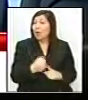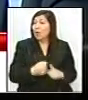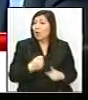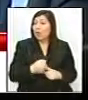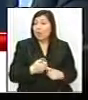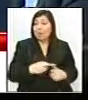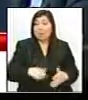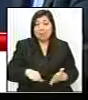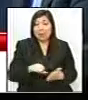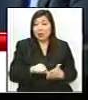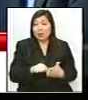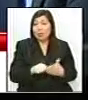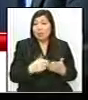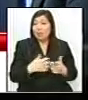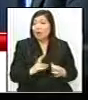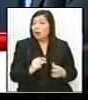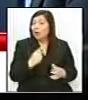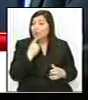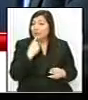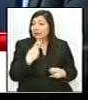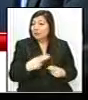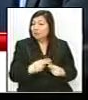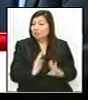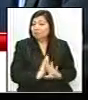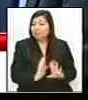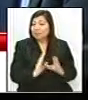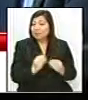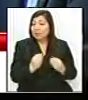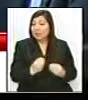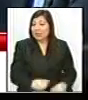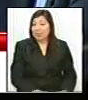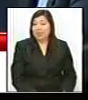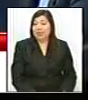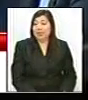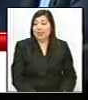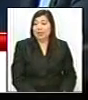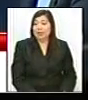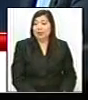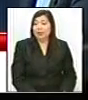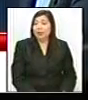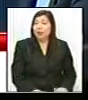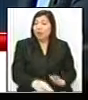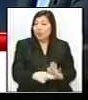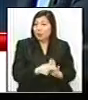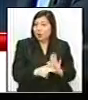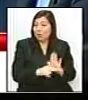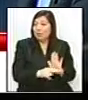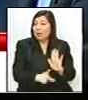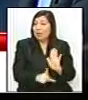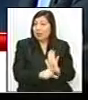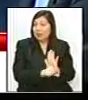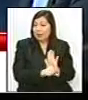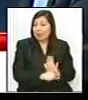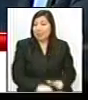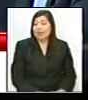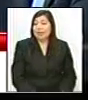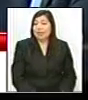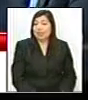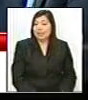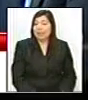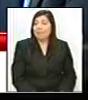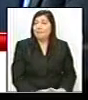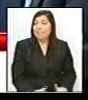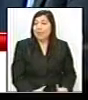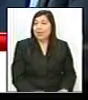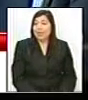parque industrial, pero no se le llama parque industriales porque son con norma, con ley específica para estas zonas. Pero